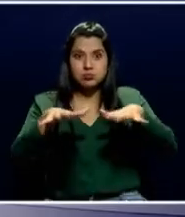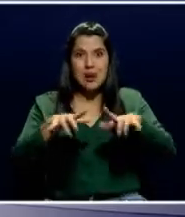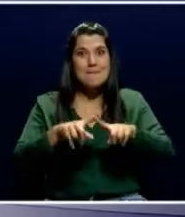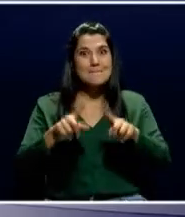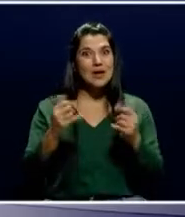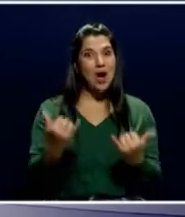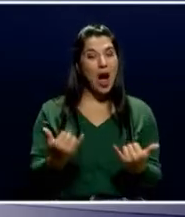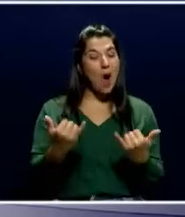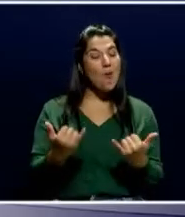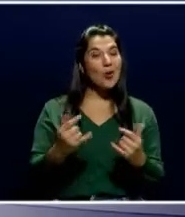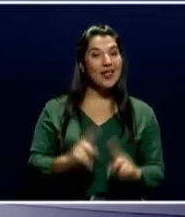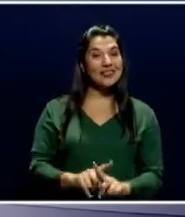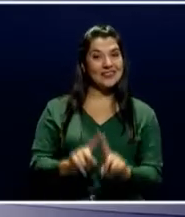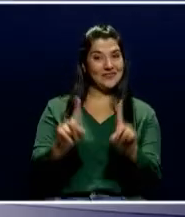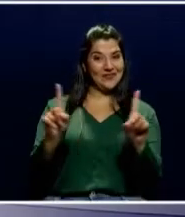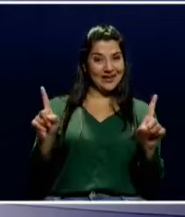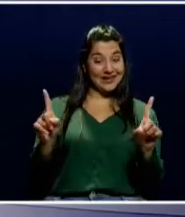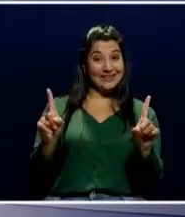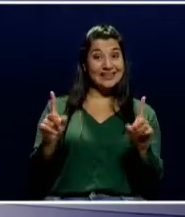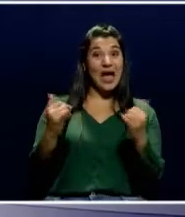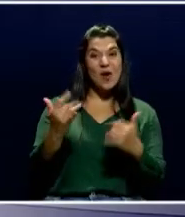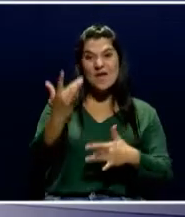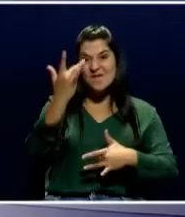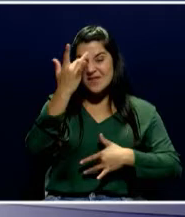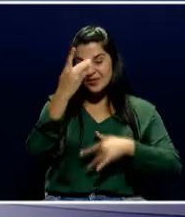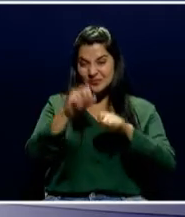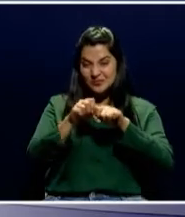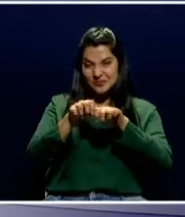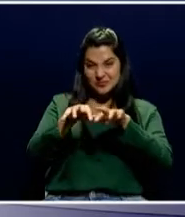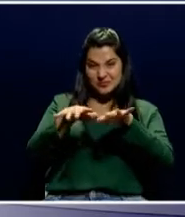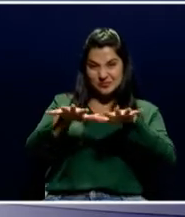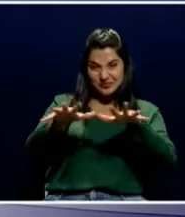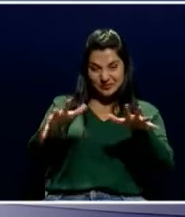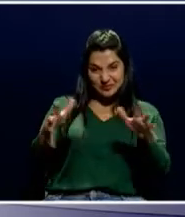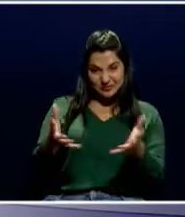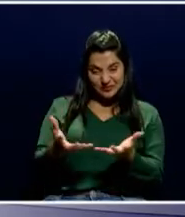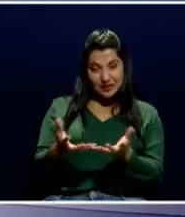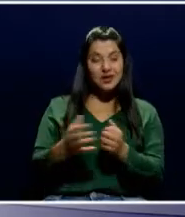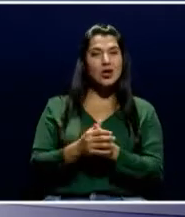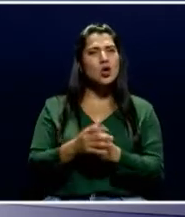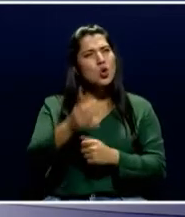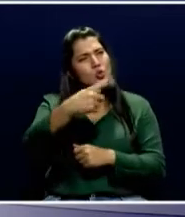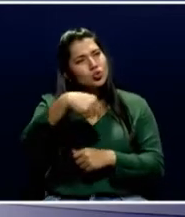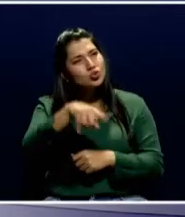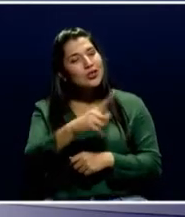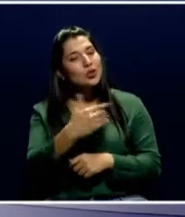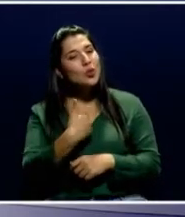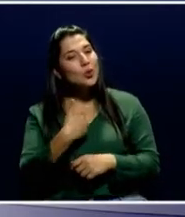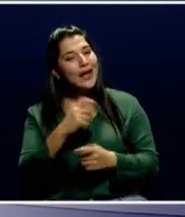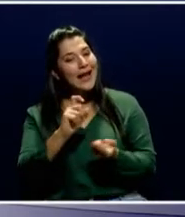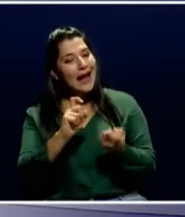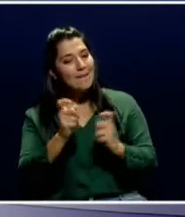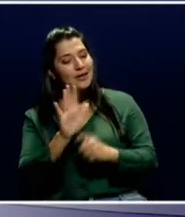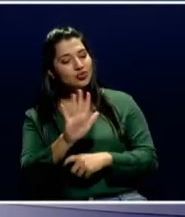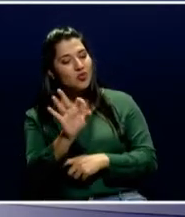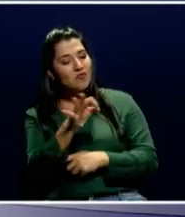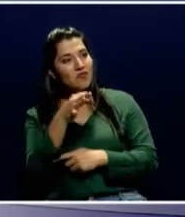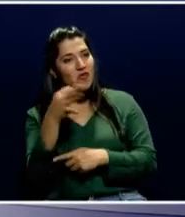epidemia completamente diferente. ¿Han tenido que reenfocarse y cómo lo han hecho?